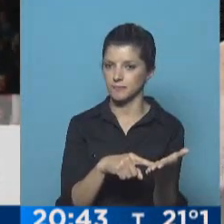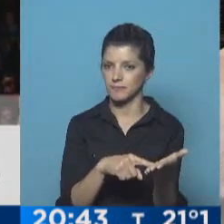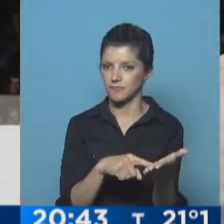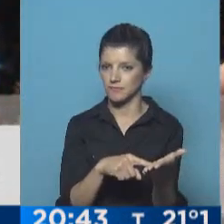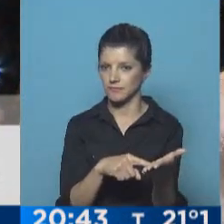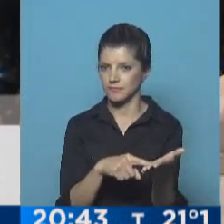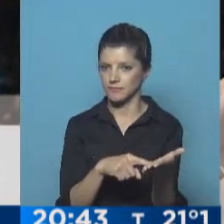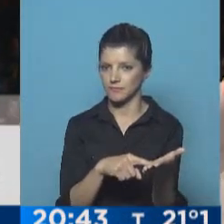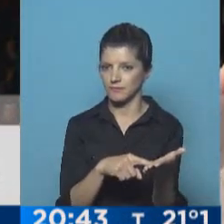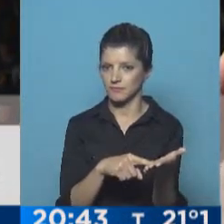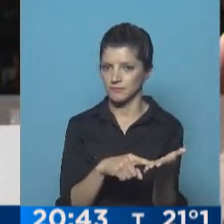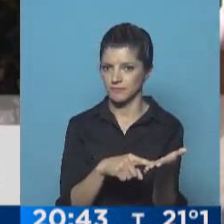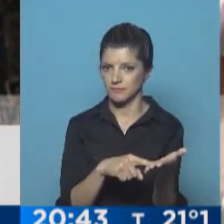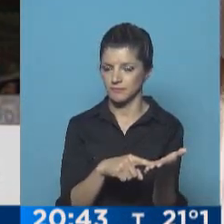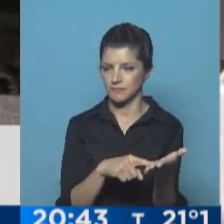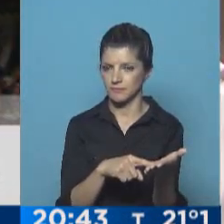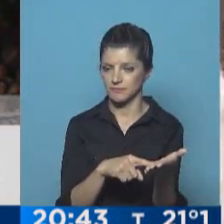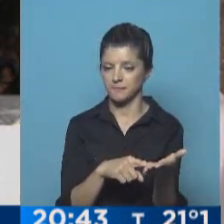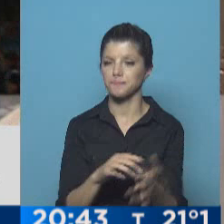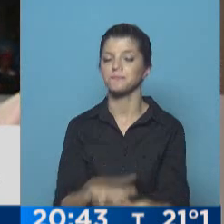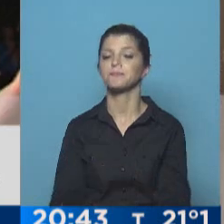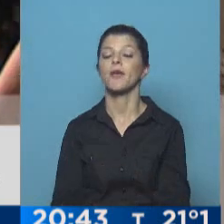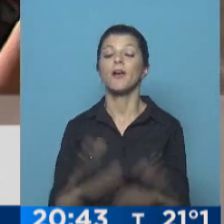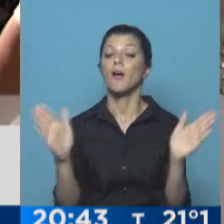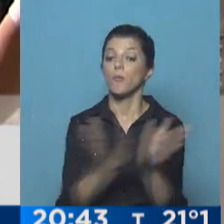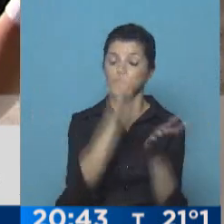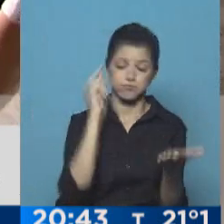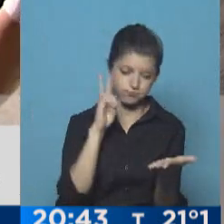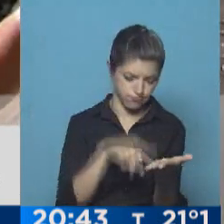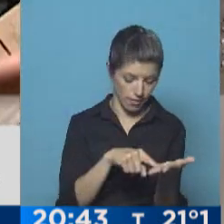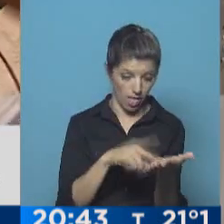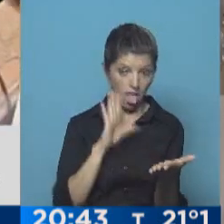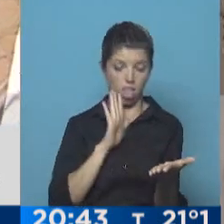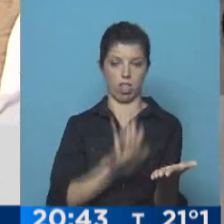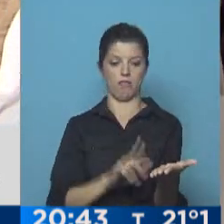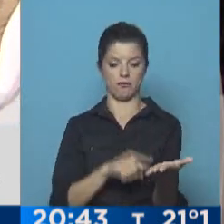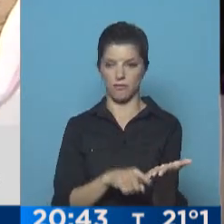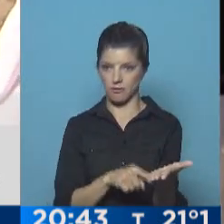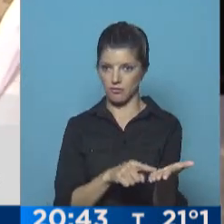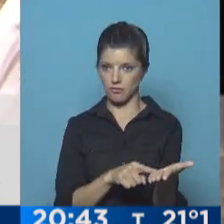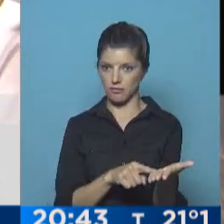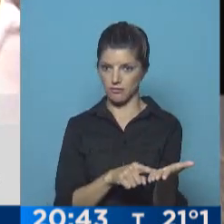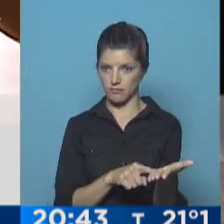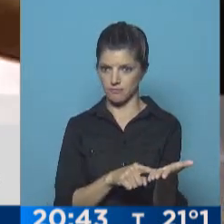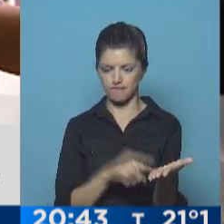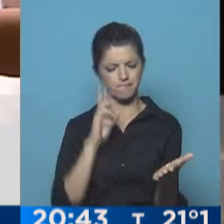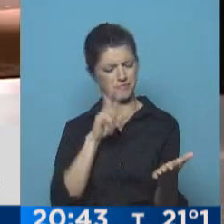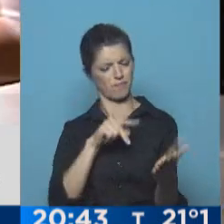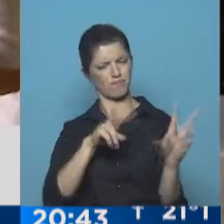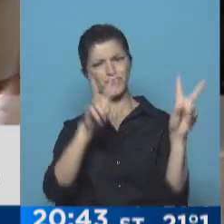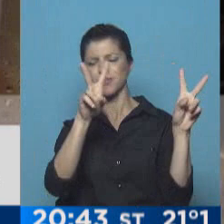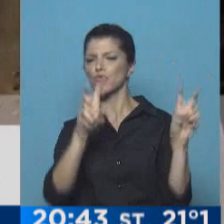que y resulta y resulta que con gran sorpresa veo el titular de